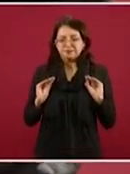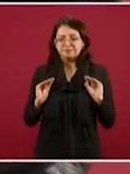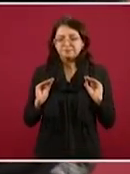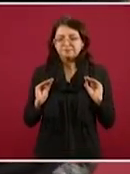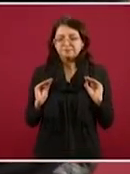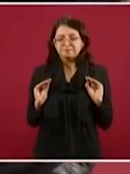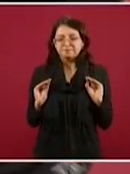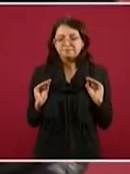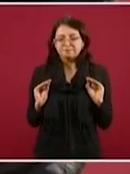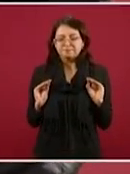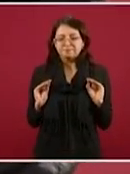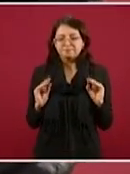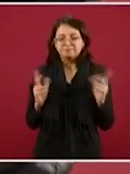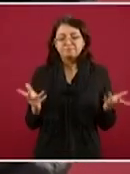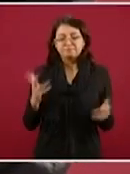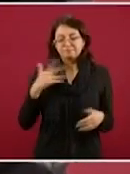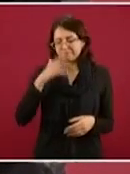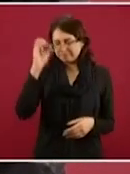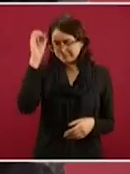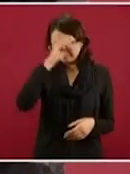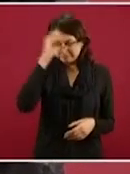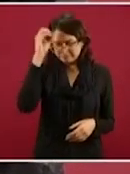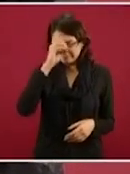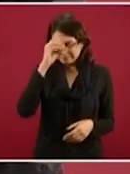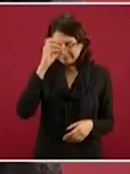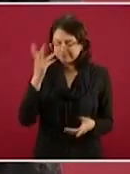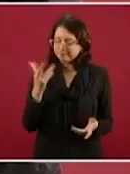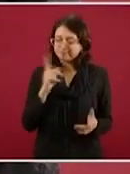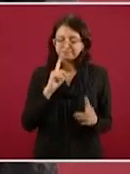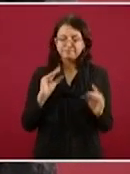de opinión.